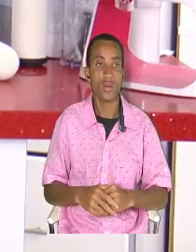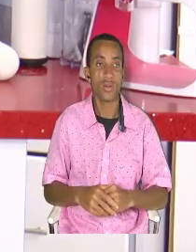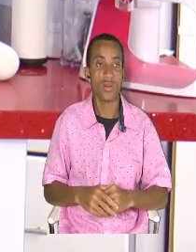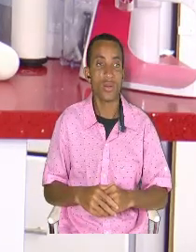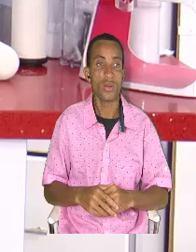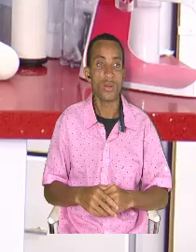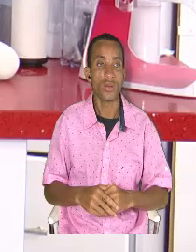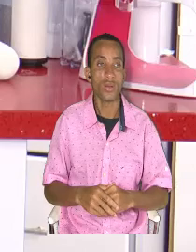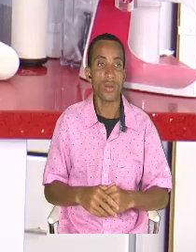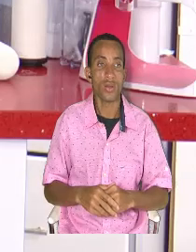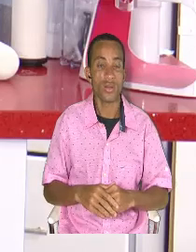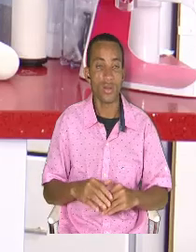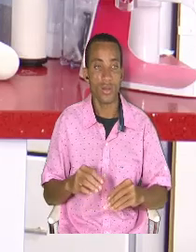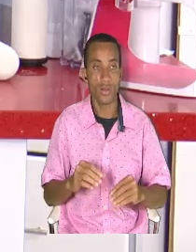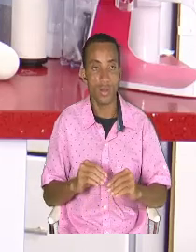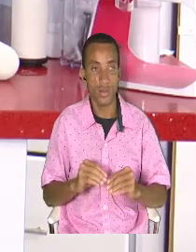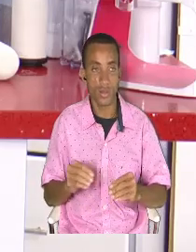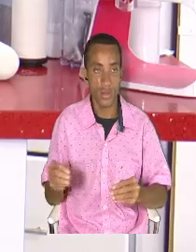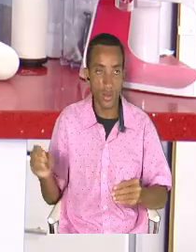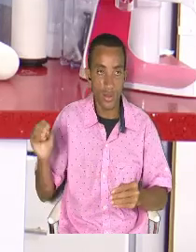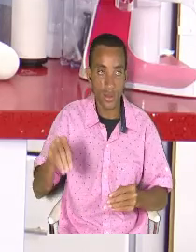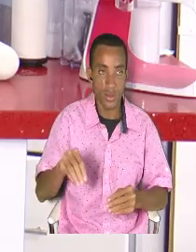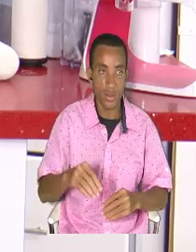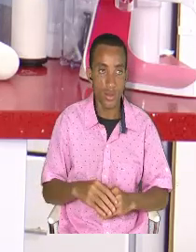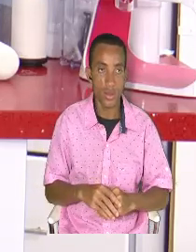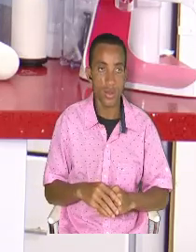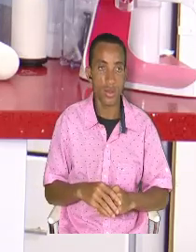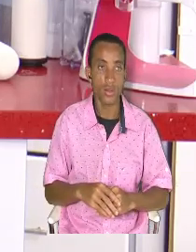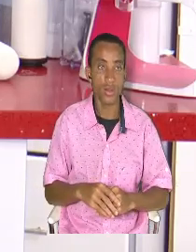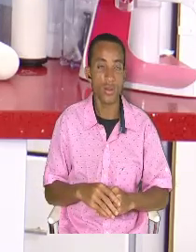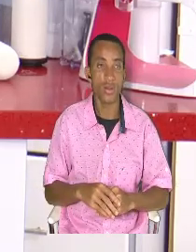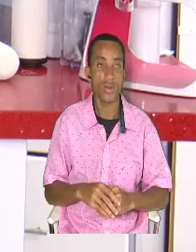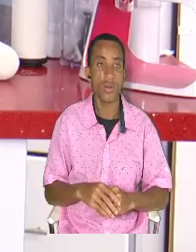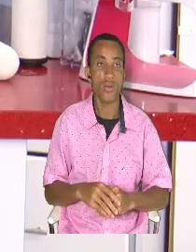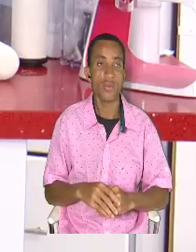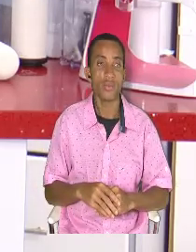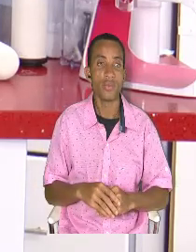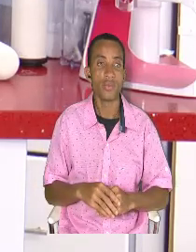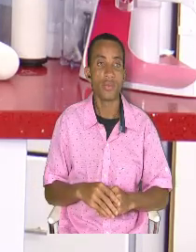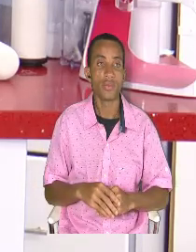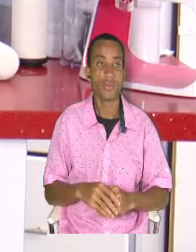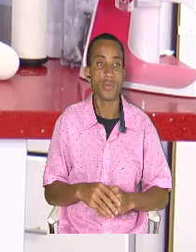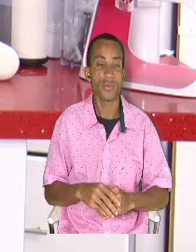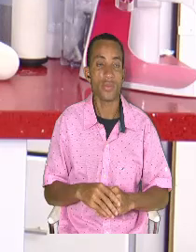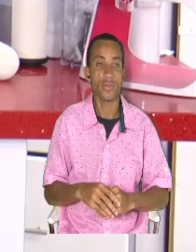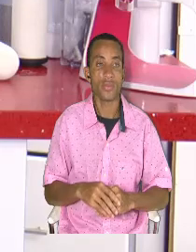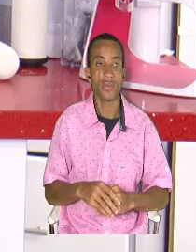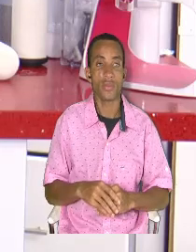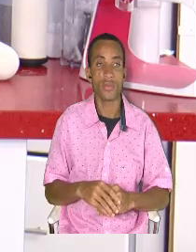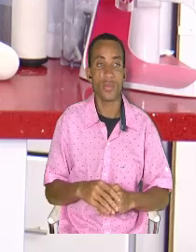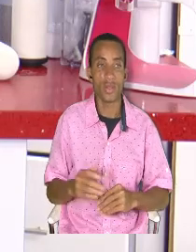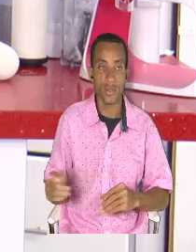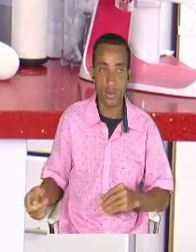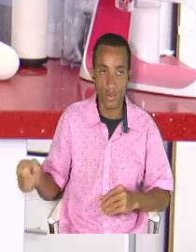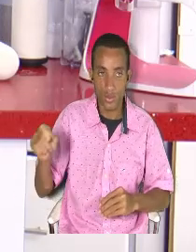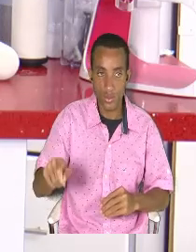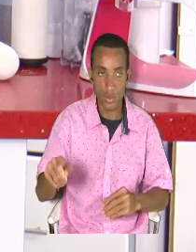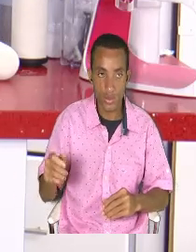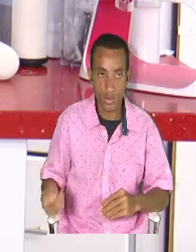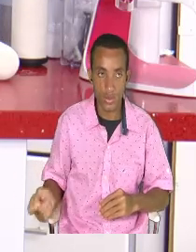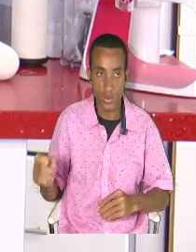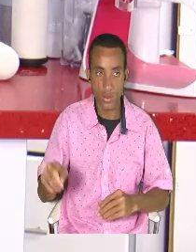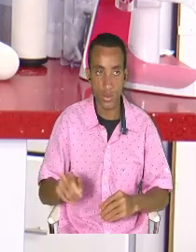colocar una capa de aguacate sobre... ¿El aguacate acá? Sí. ¿Con la mano? No, voy a utilizar una pincita, sí, o una cucharita. Tenedor. Sí, tenedor,